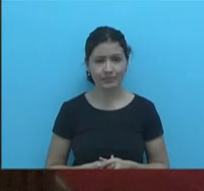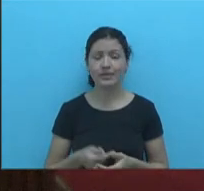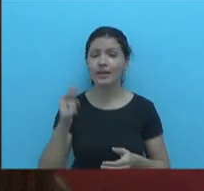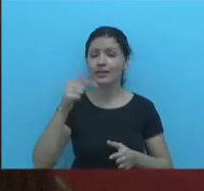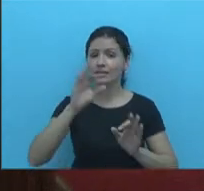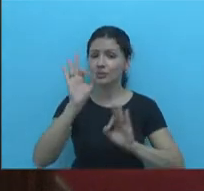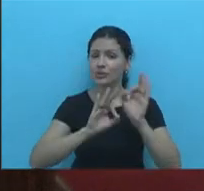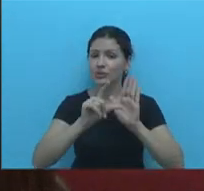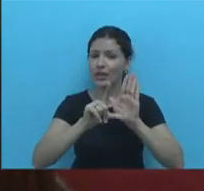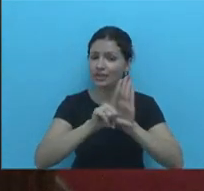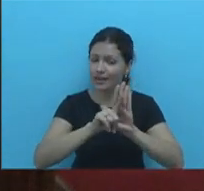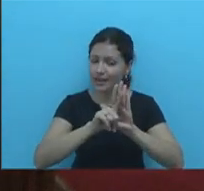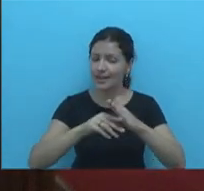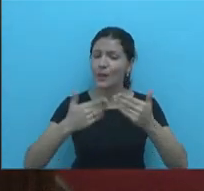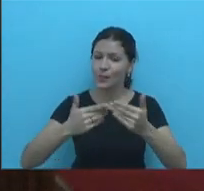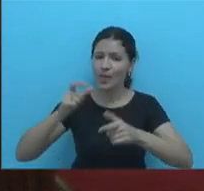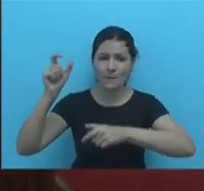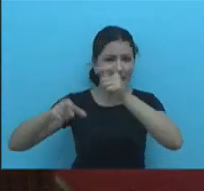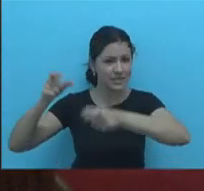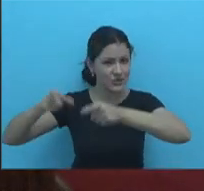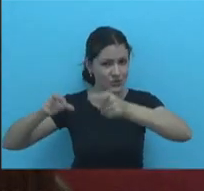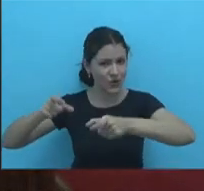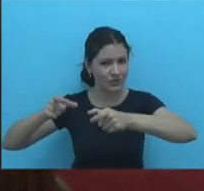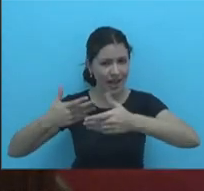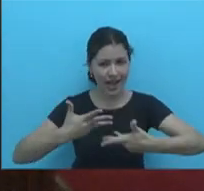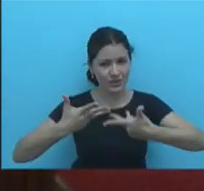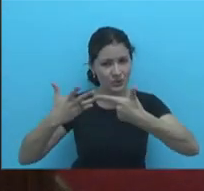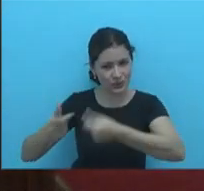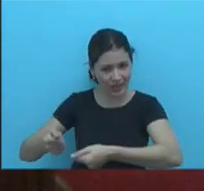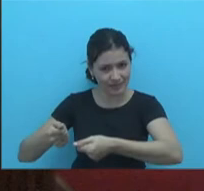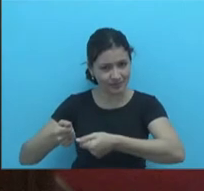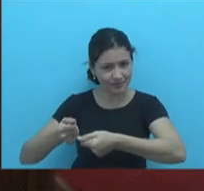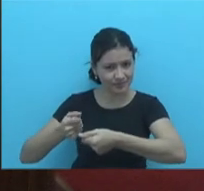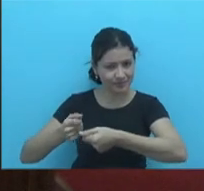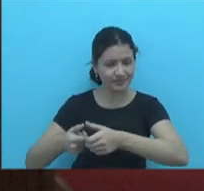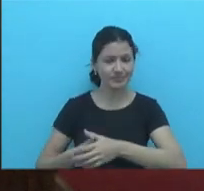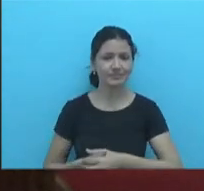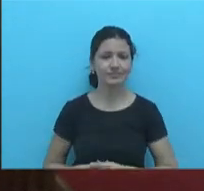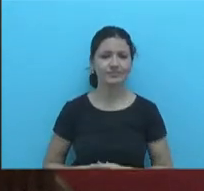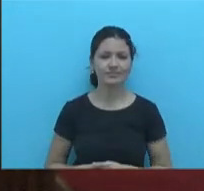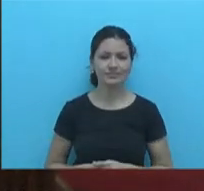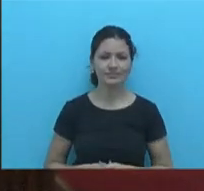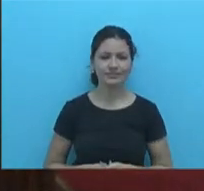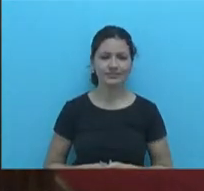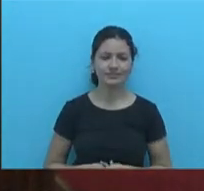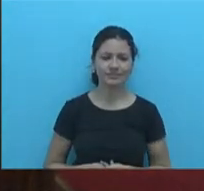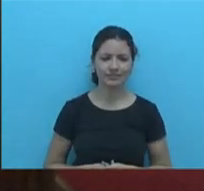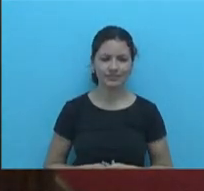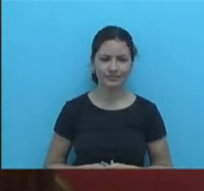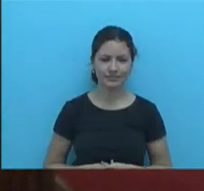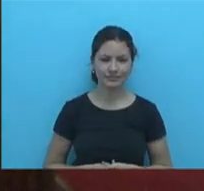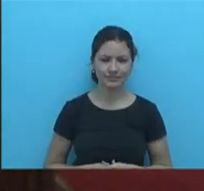se generará la posibilidad de que ciudadanos se formen adquiriendo habilidades y técnicas que favorecerán su inserción laboral e iniciación